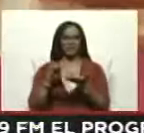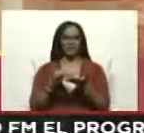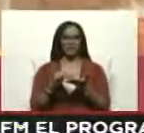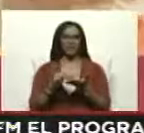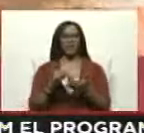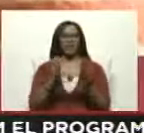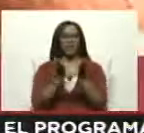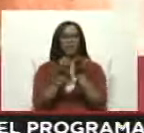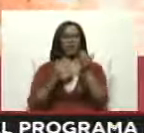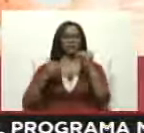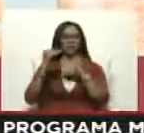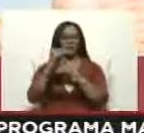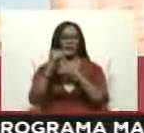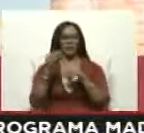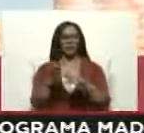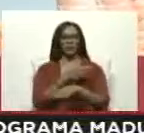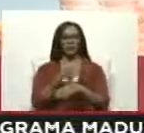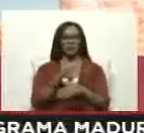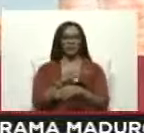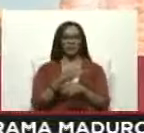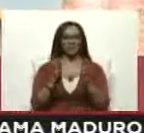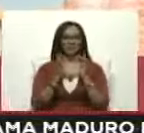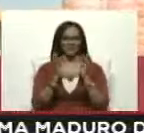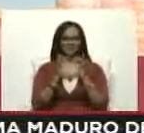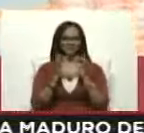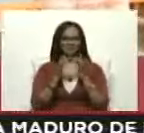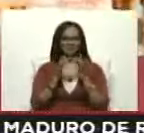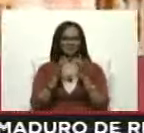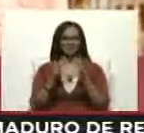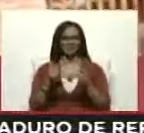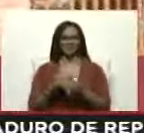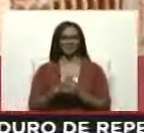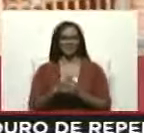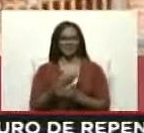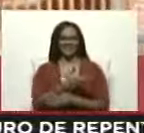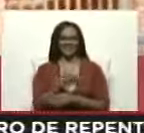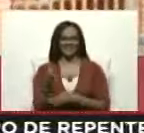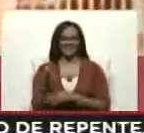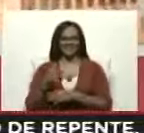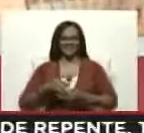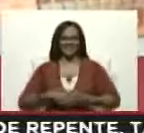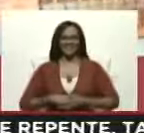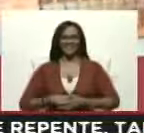Escuela Superior de Música José Ángel Lamas. Devuelvo el contacto con ustedes al estudio de 360.